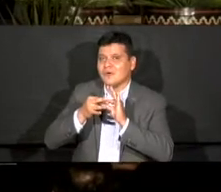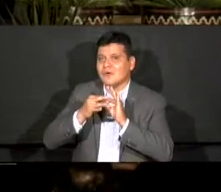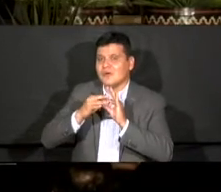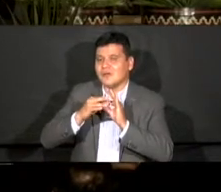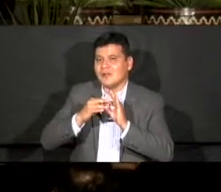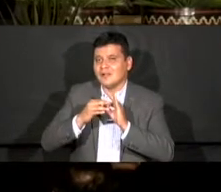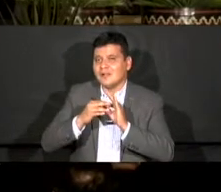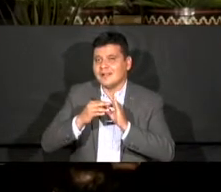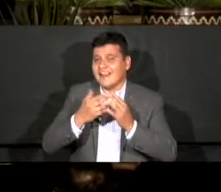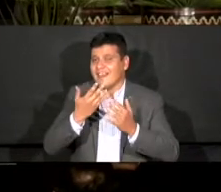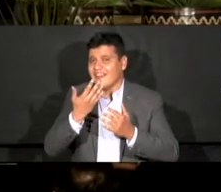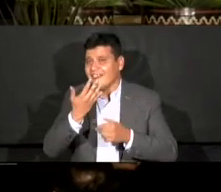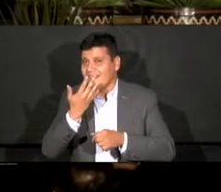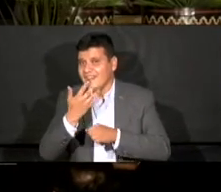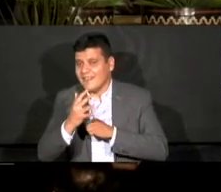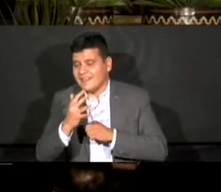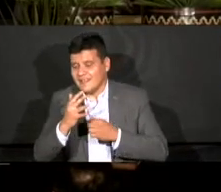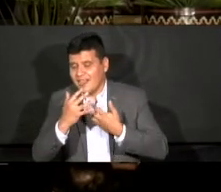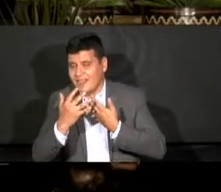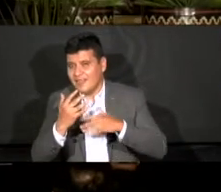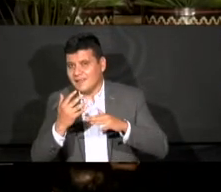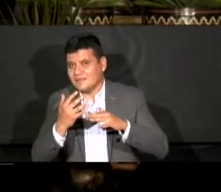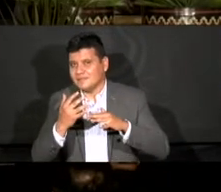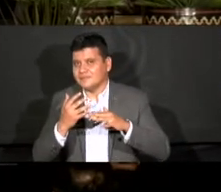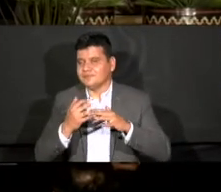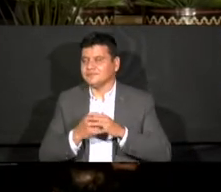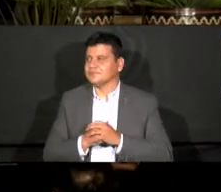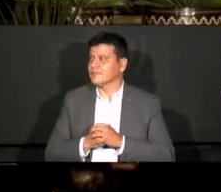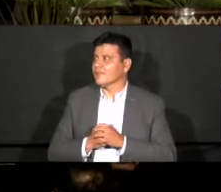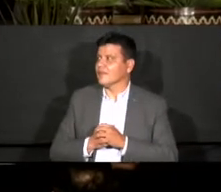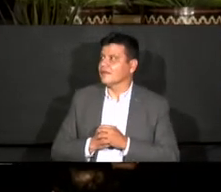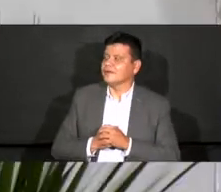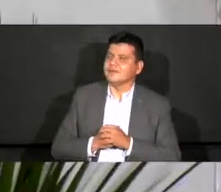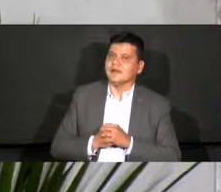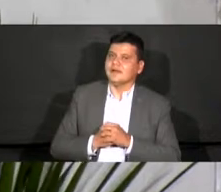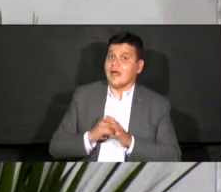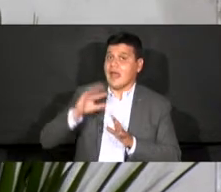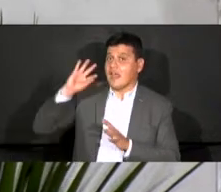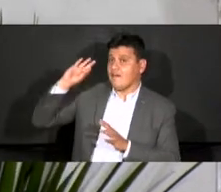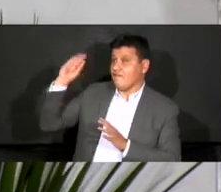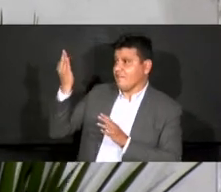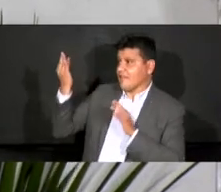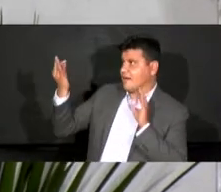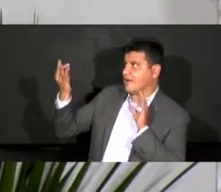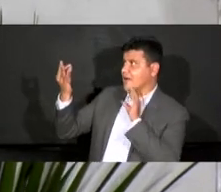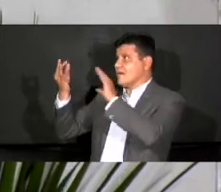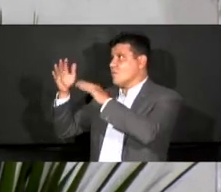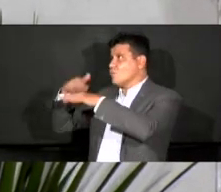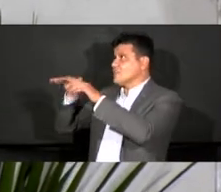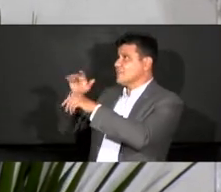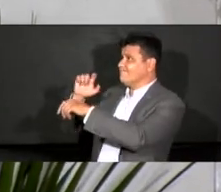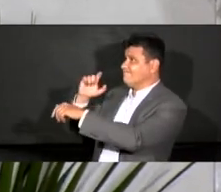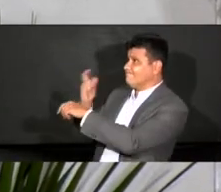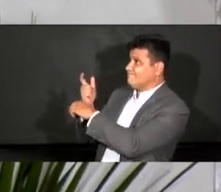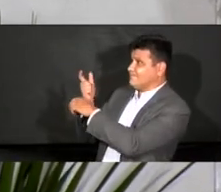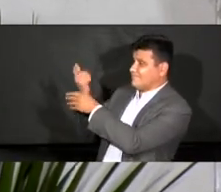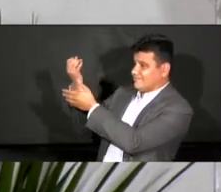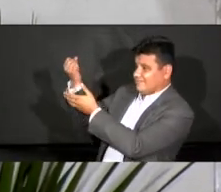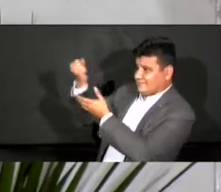Sacaremos mucha utilidad de los fondos federales. Prometido. Décimo, crearemos un consejo